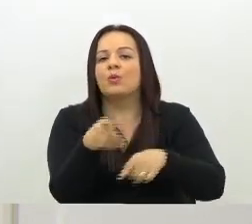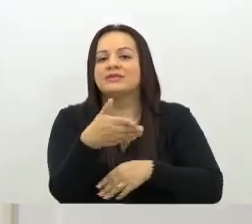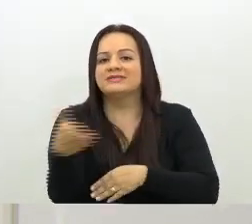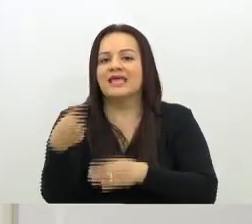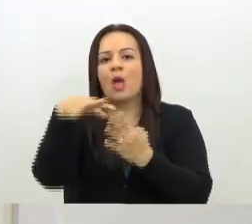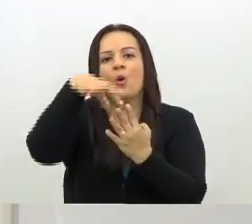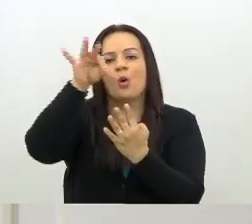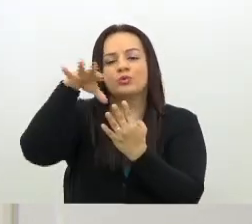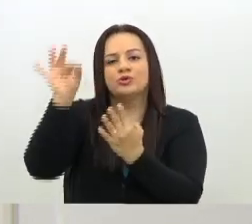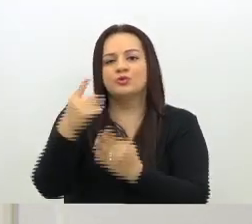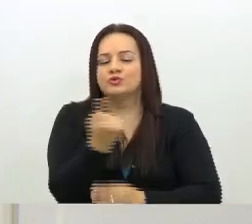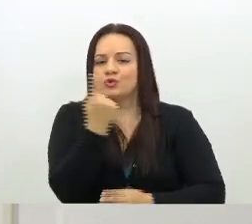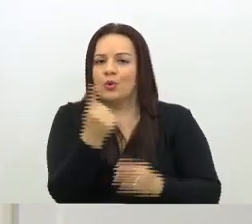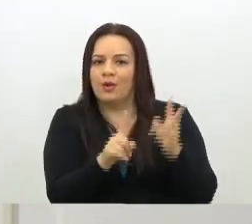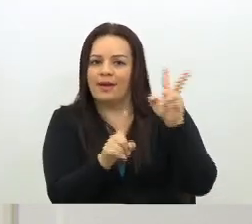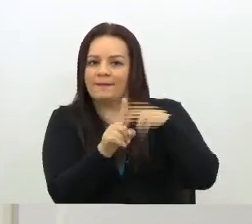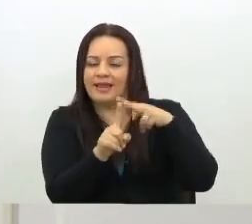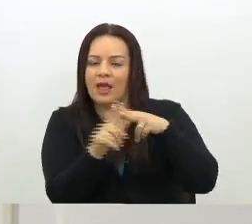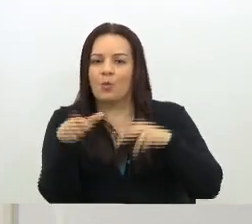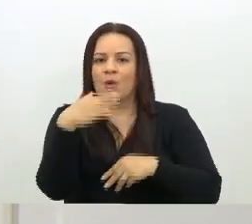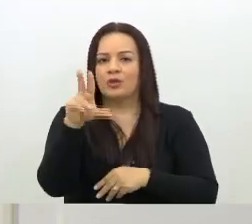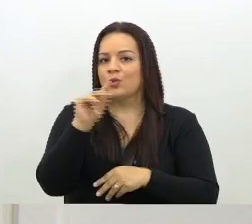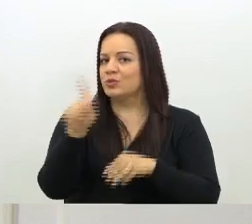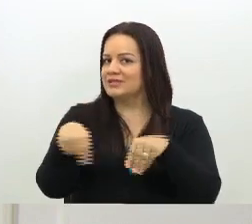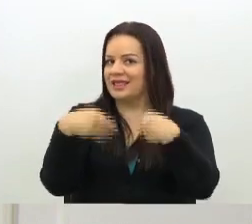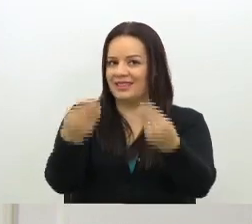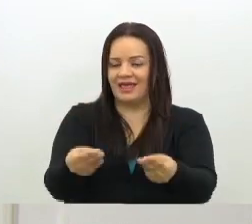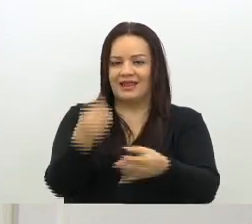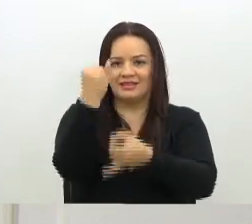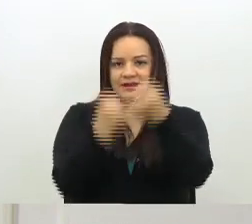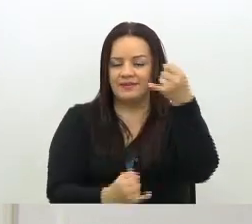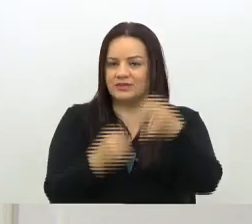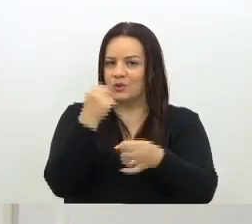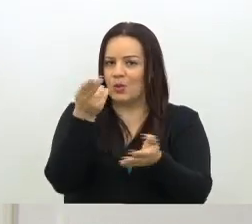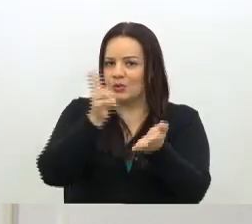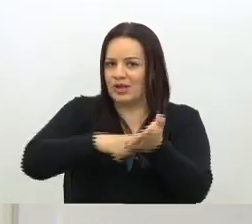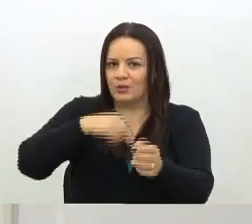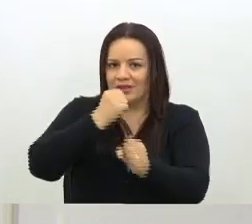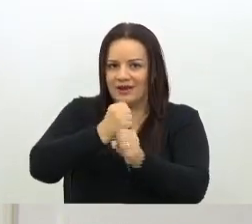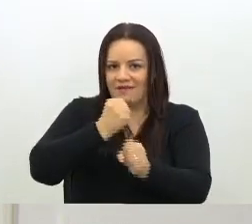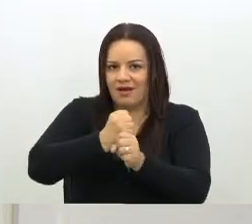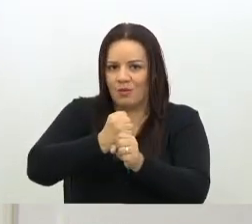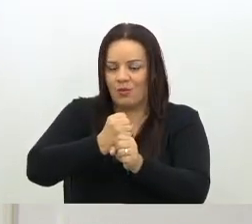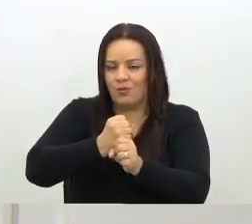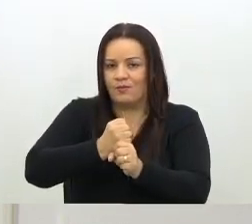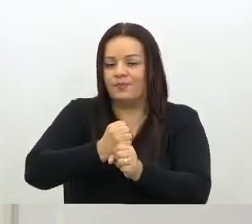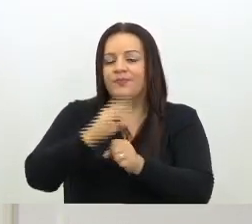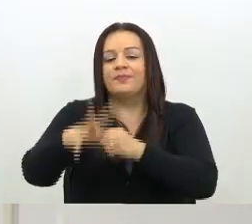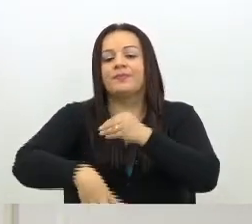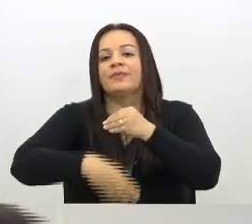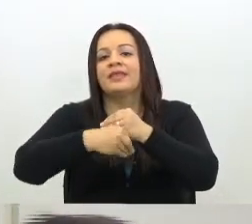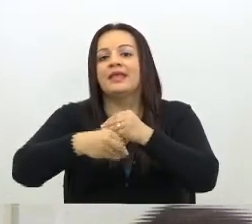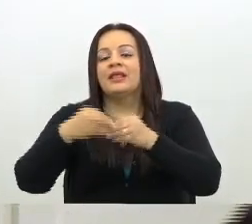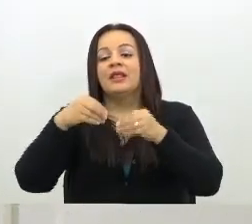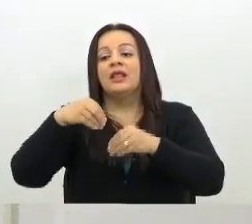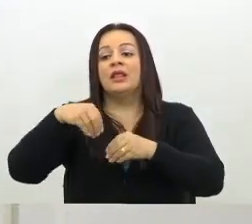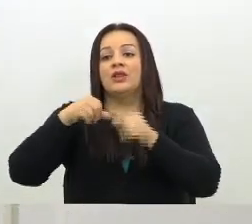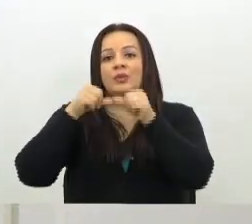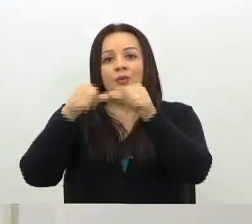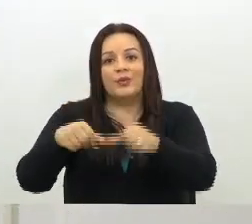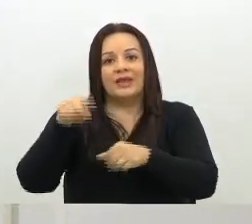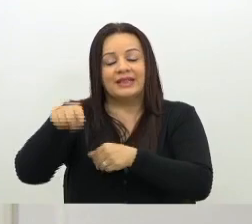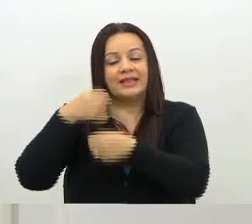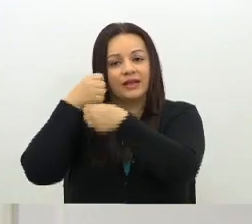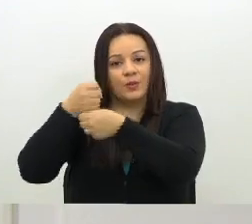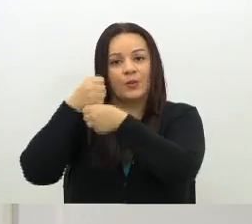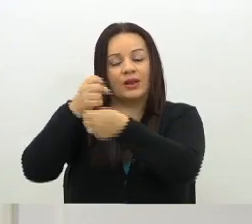solo aplica cuando no se da la terminación del contrato de trabajo. Adicionalmente, dado que durante la huelga no